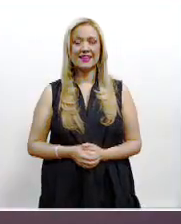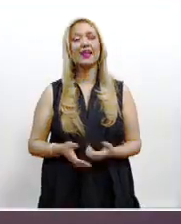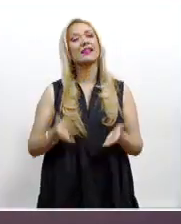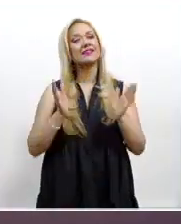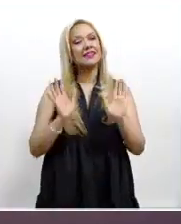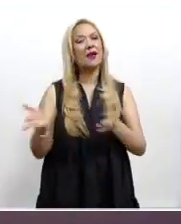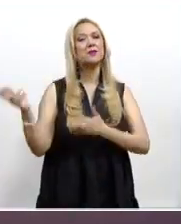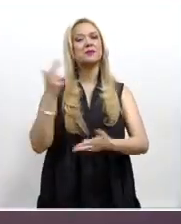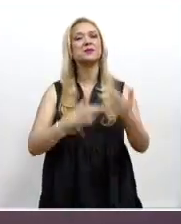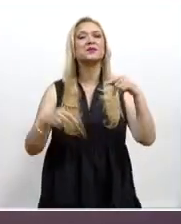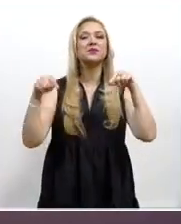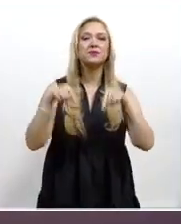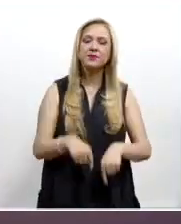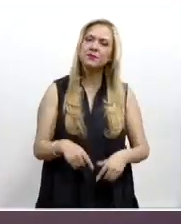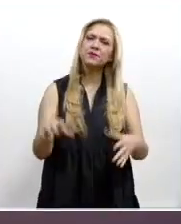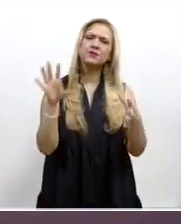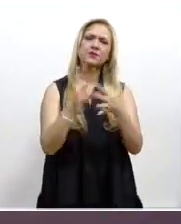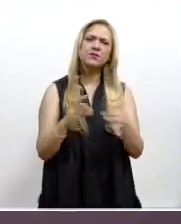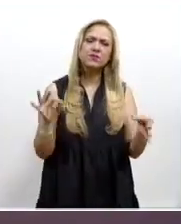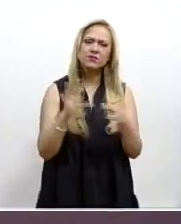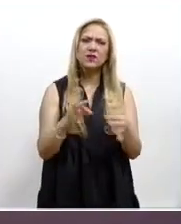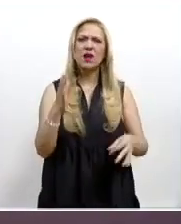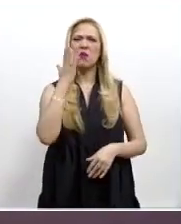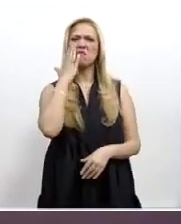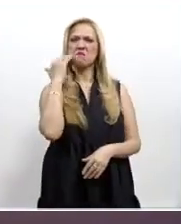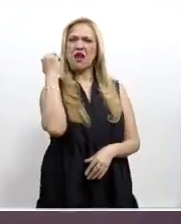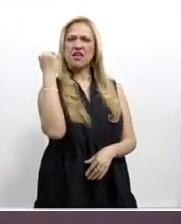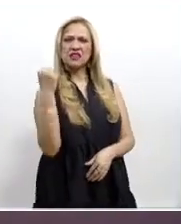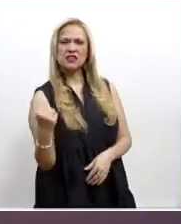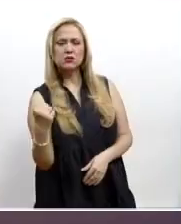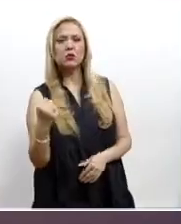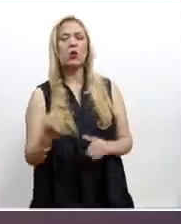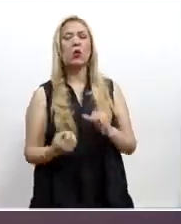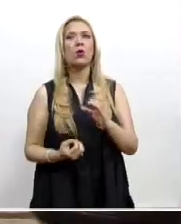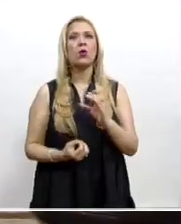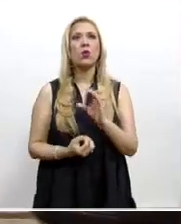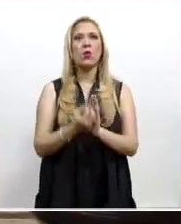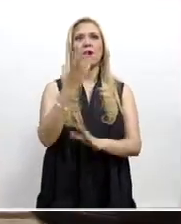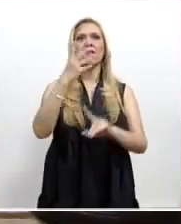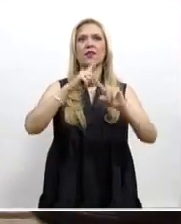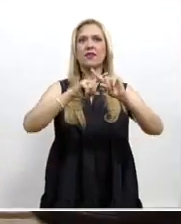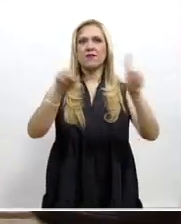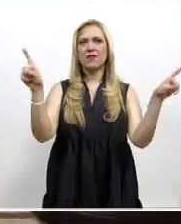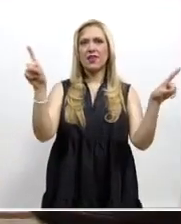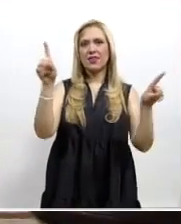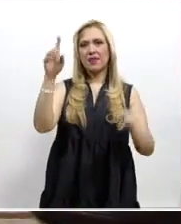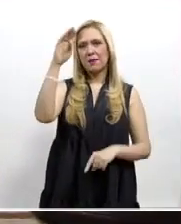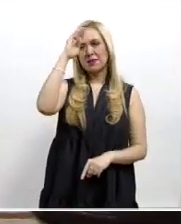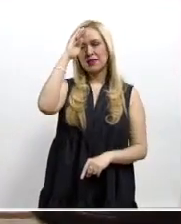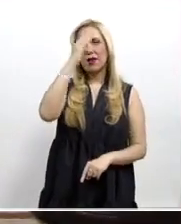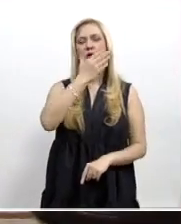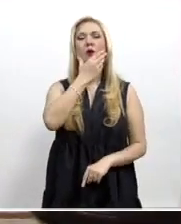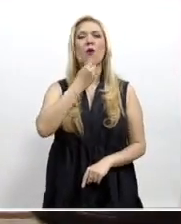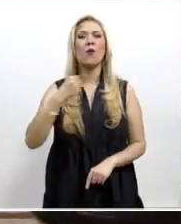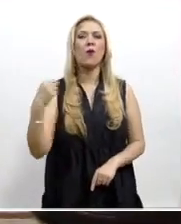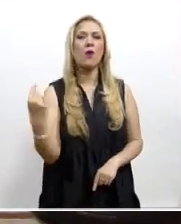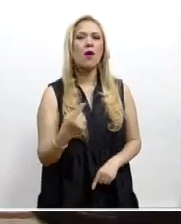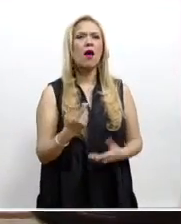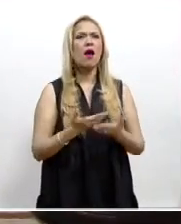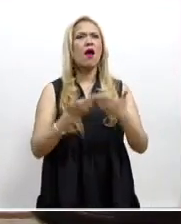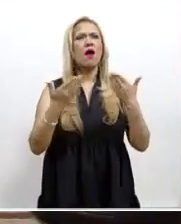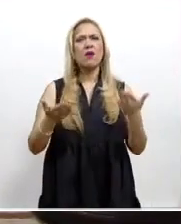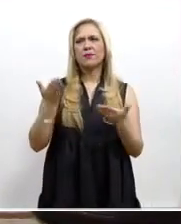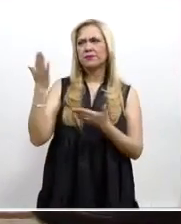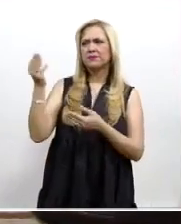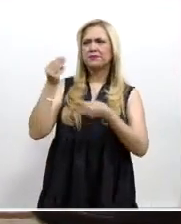Ya estamos de regreso conversando sobre machismo y nuevas masculinidades. Magistrado, ¿cómo en esta lucha que